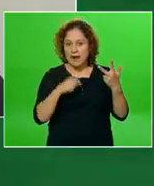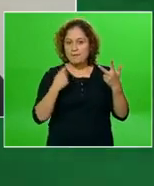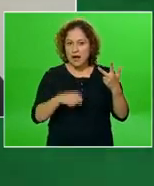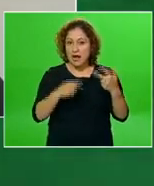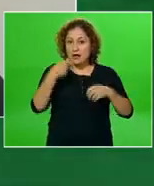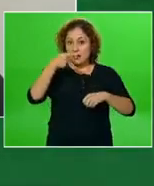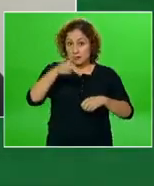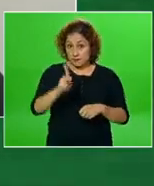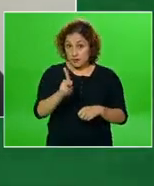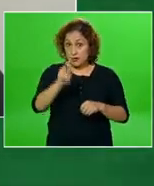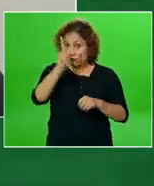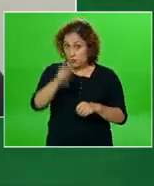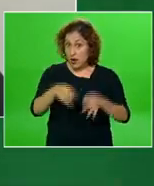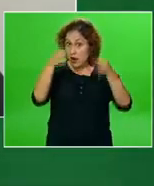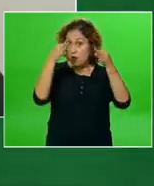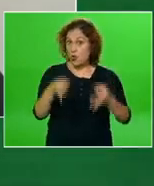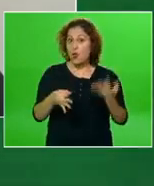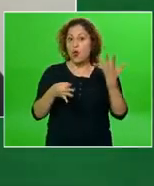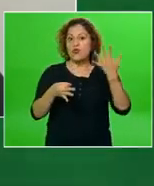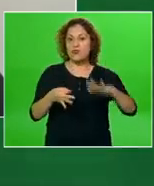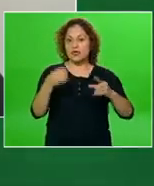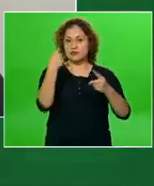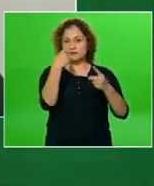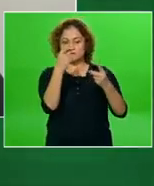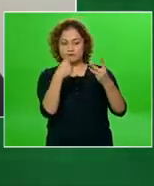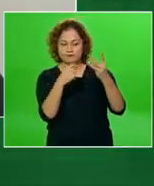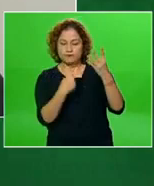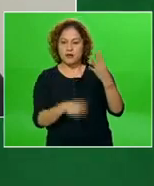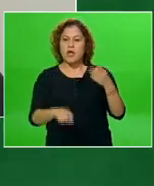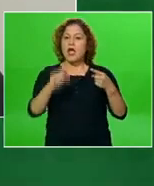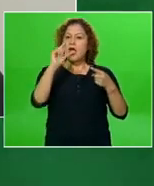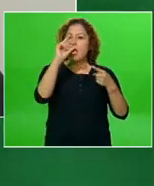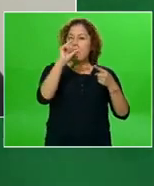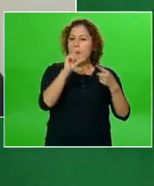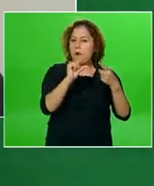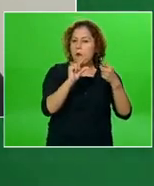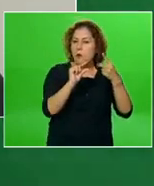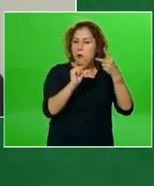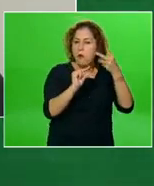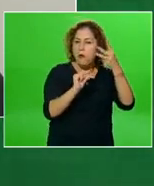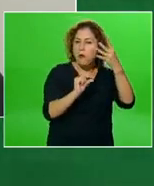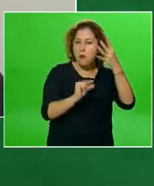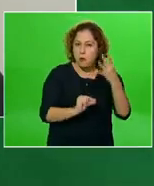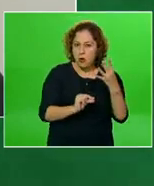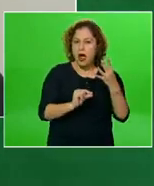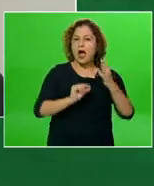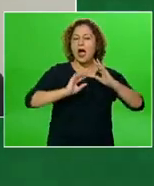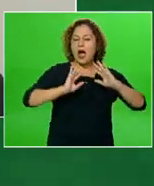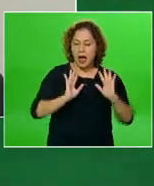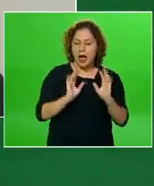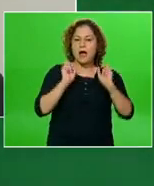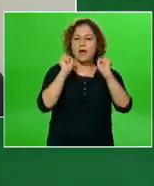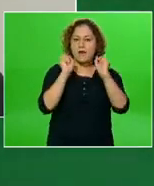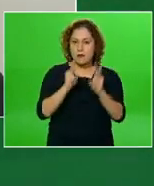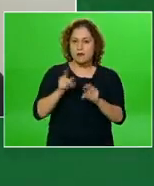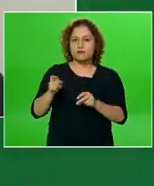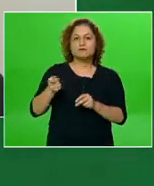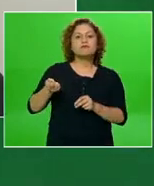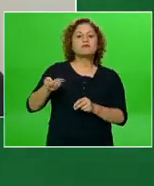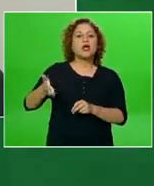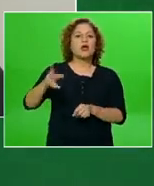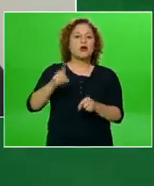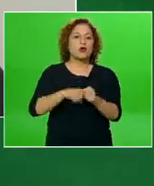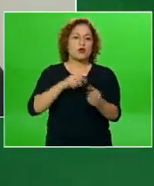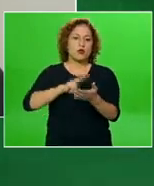todos tienen que estar en el nivel más bajo de su medición recordando que cada uno puede sumar cuatro puntos